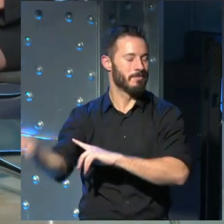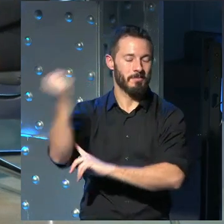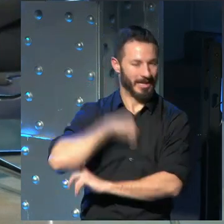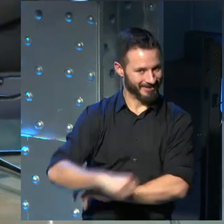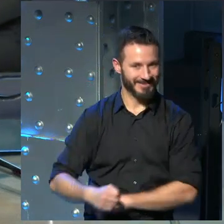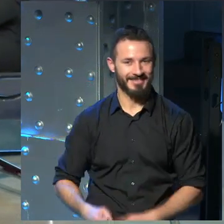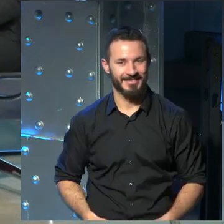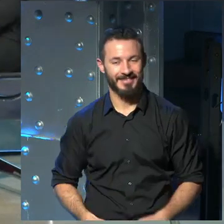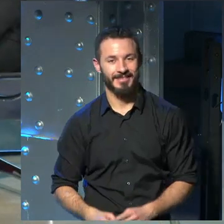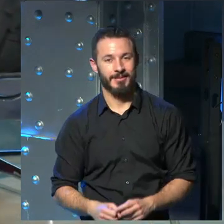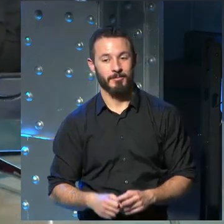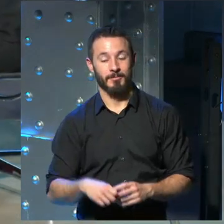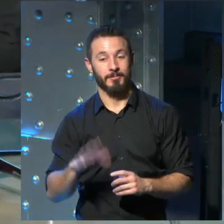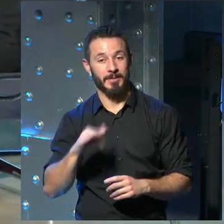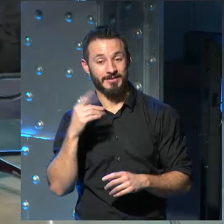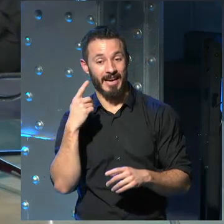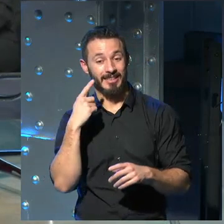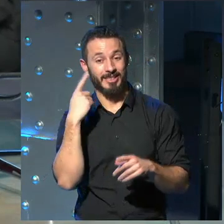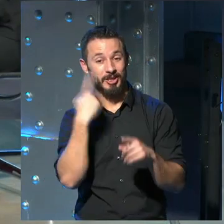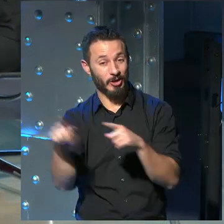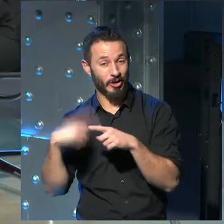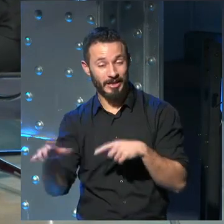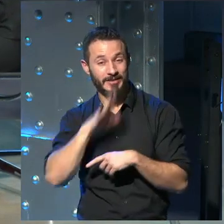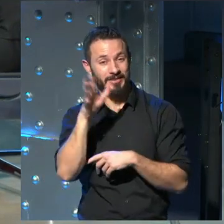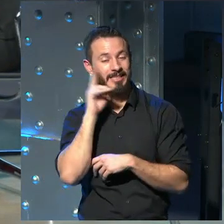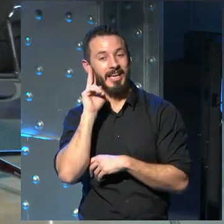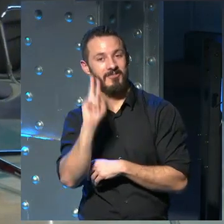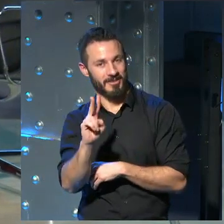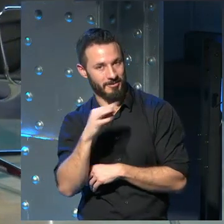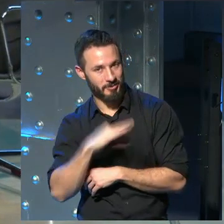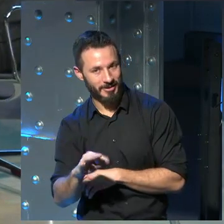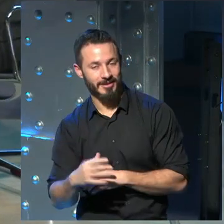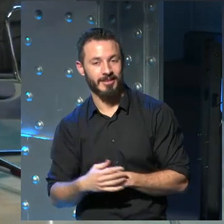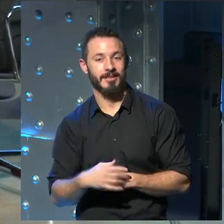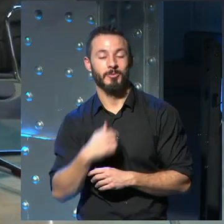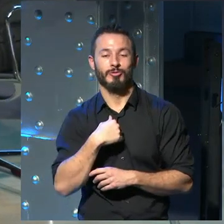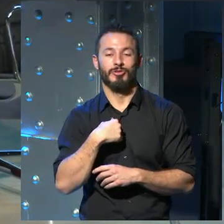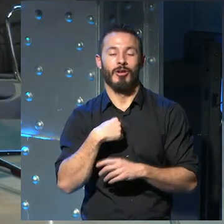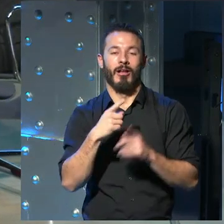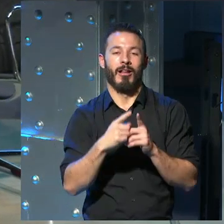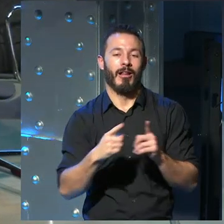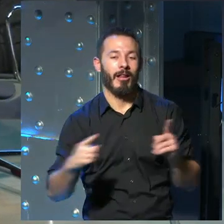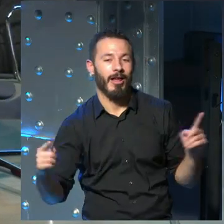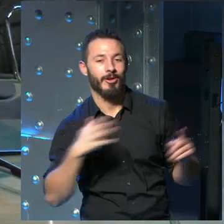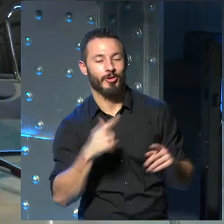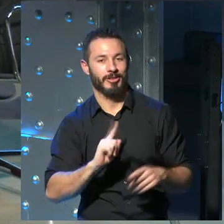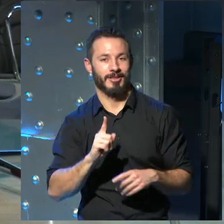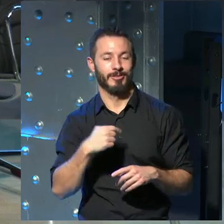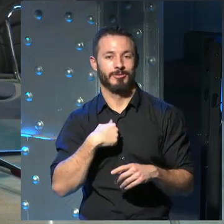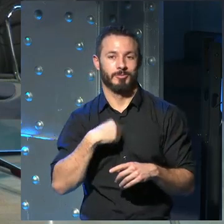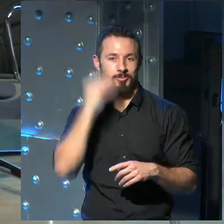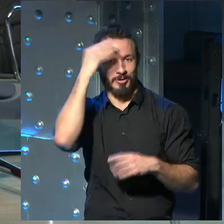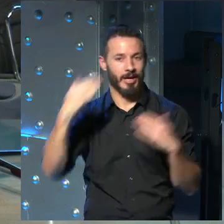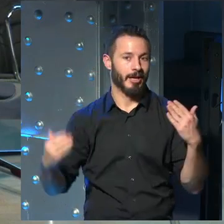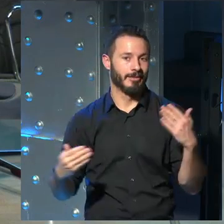mejor que nosotros y van a ver cosas absolutamente fantásticas. Sí. Yo no quiero prolongar más. Creo que ha sido una jornada